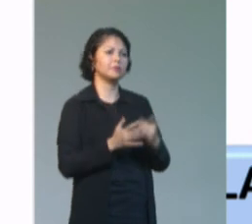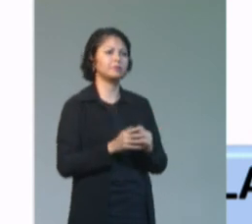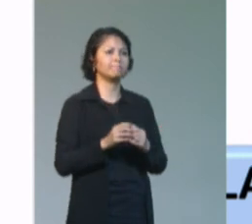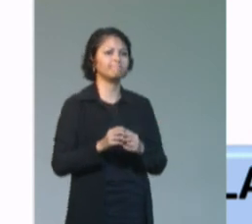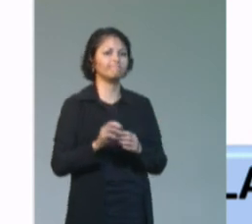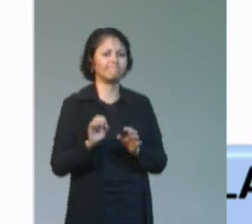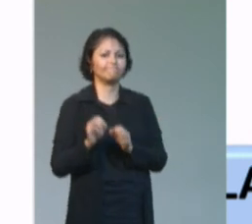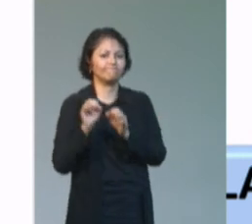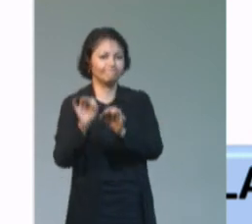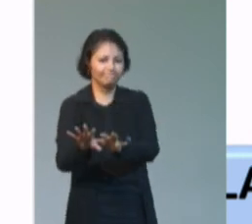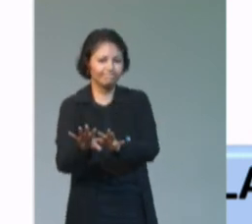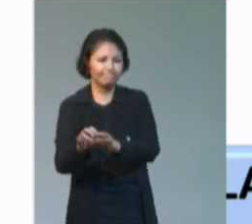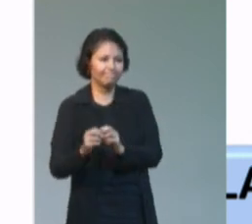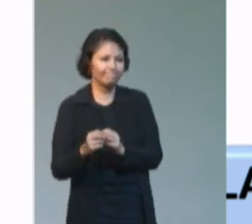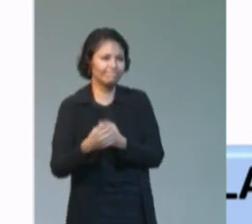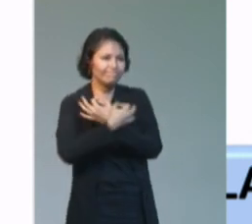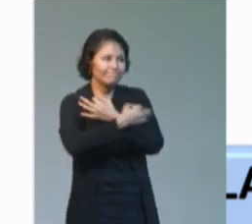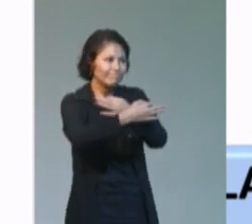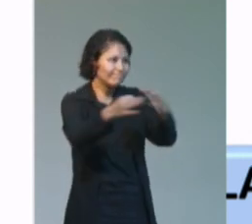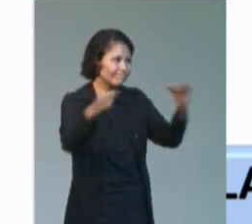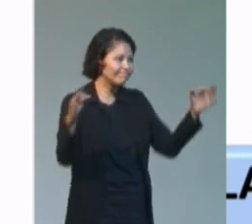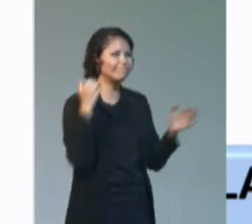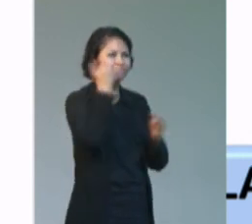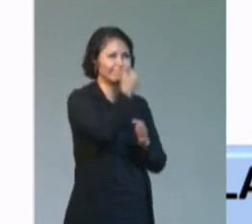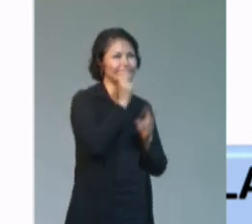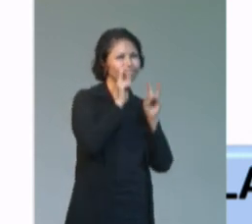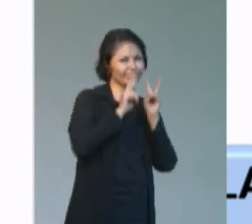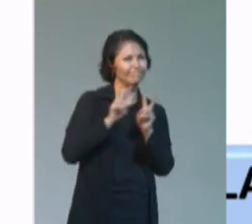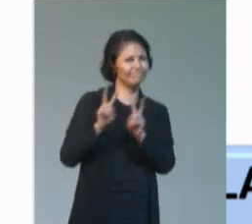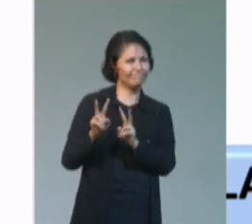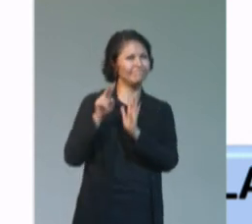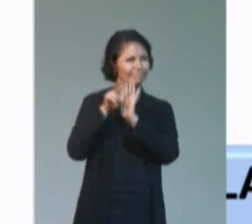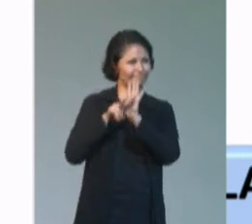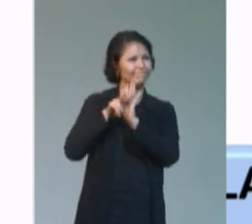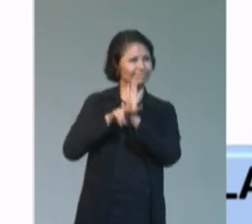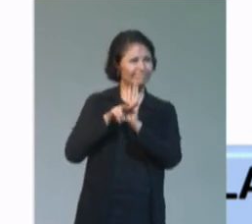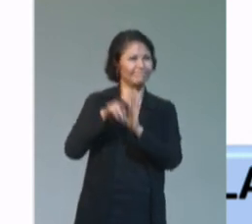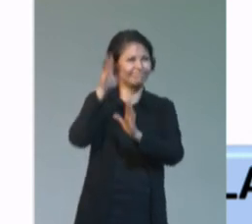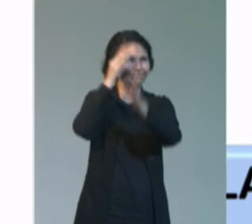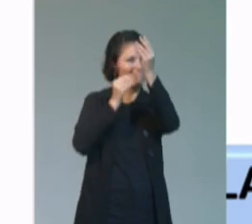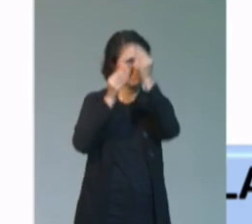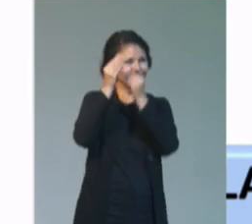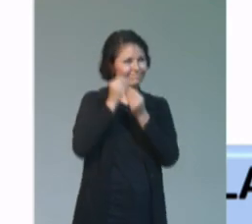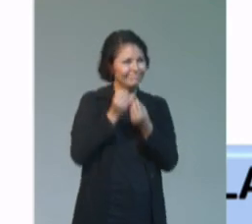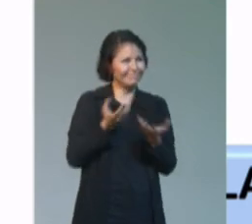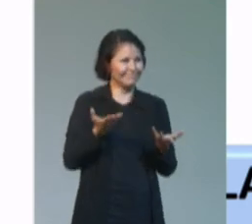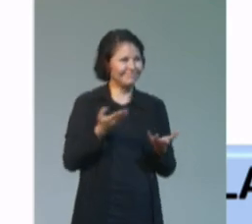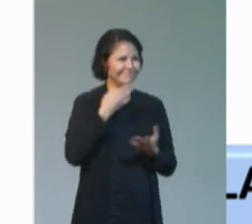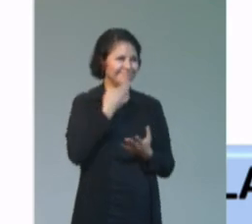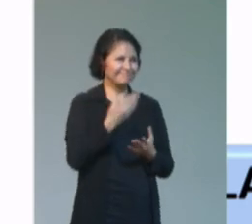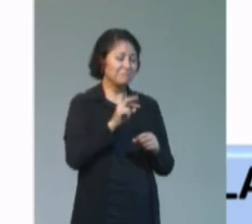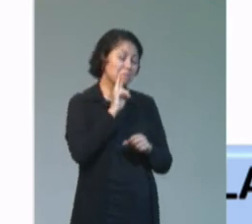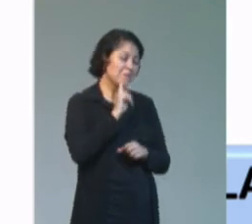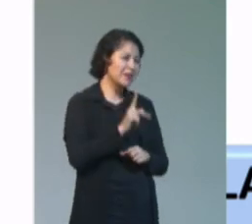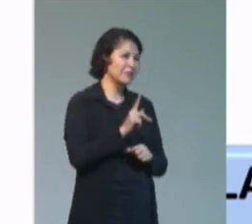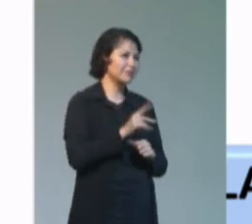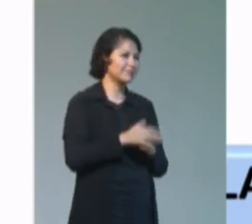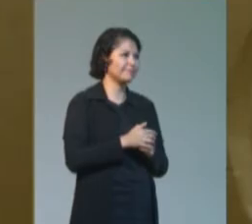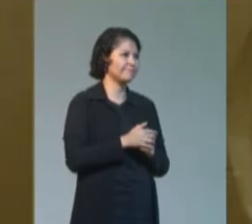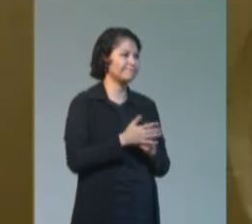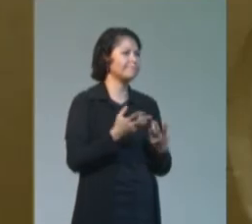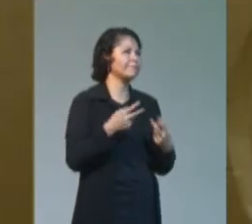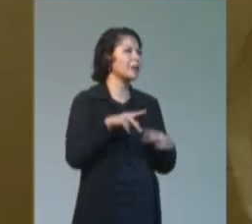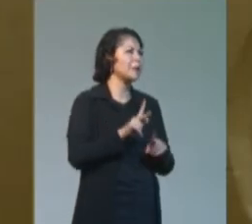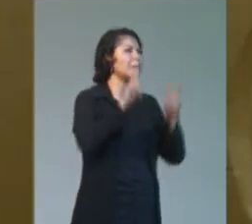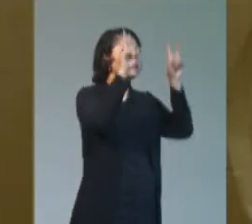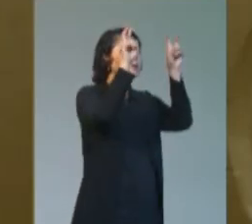pero también ustedes me podrían hacer alguna pregunta bueno muy bien pero cómo podemos estructurar los contenidos bueno como